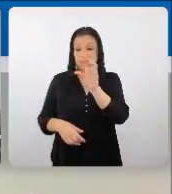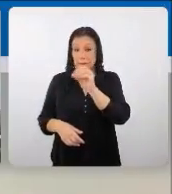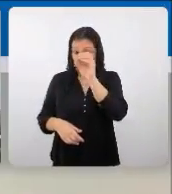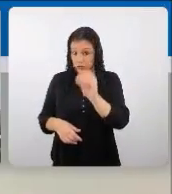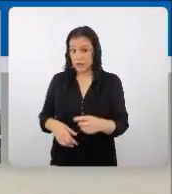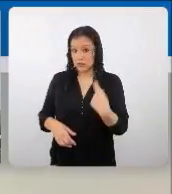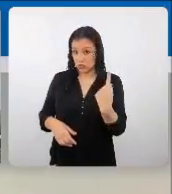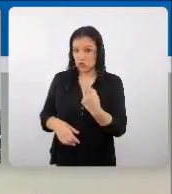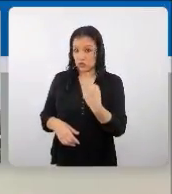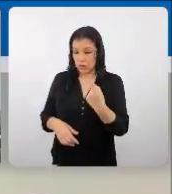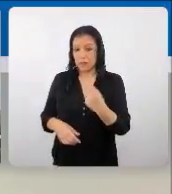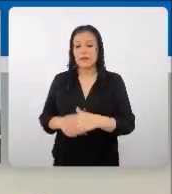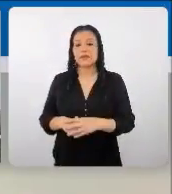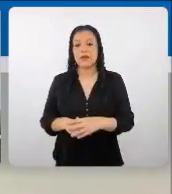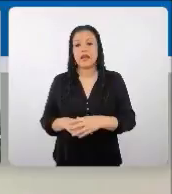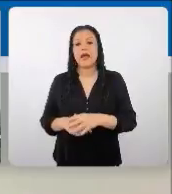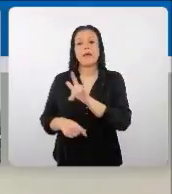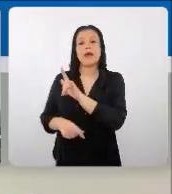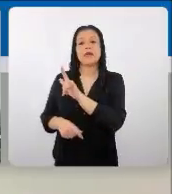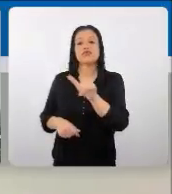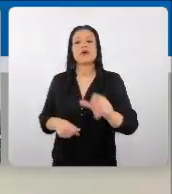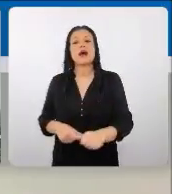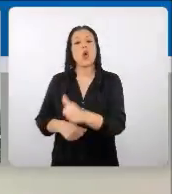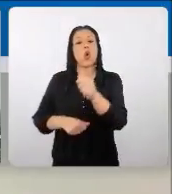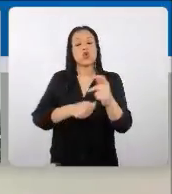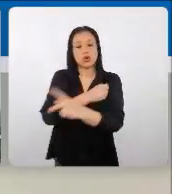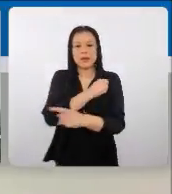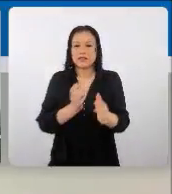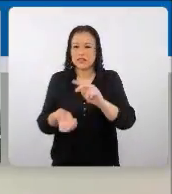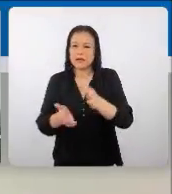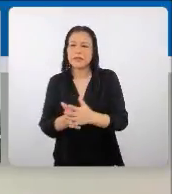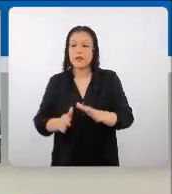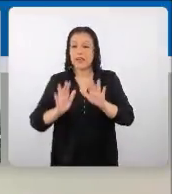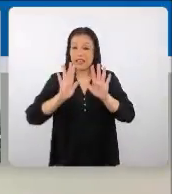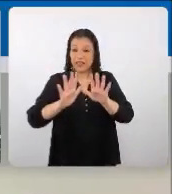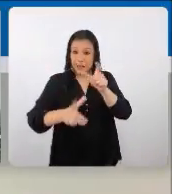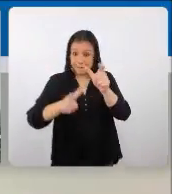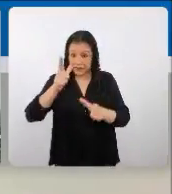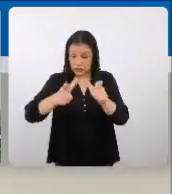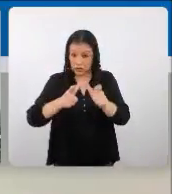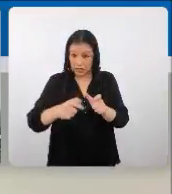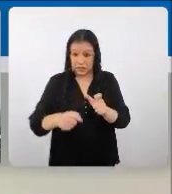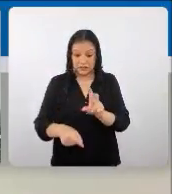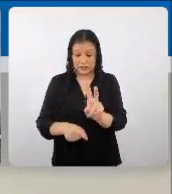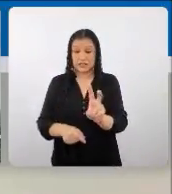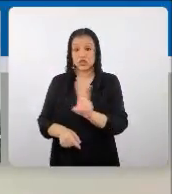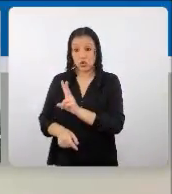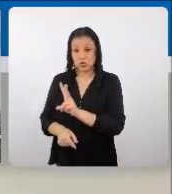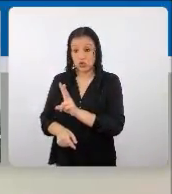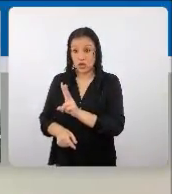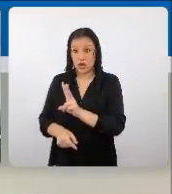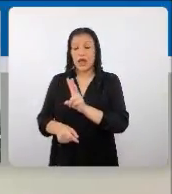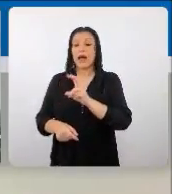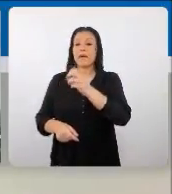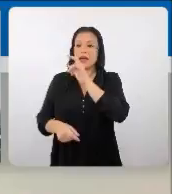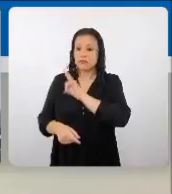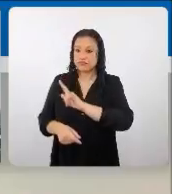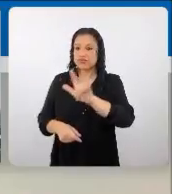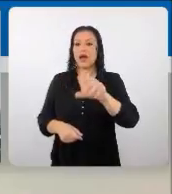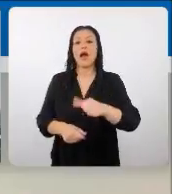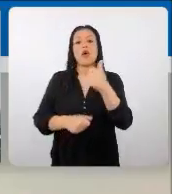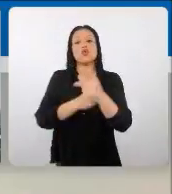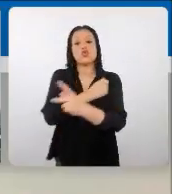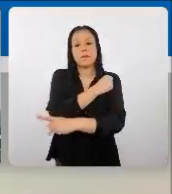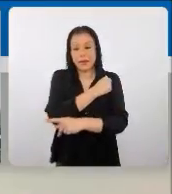solamente había viajado al extranjero. Es decir, 2 de cada 10 estadounidenses de los entrevistados habían viajado por vacaciones al